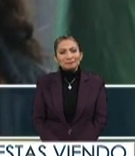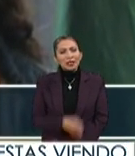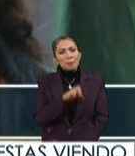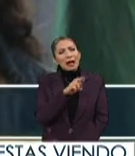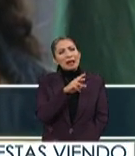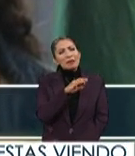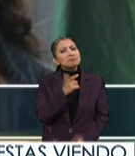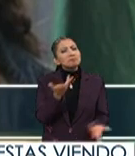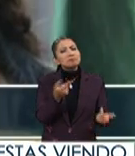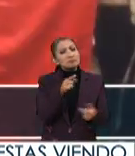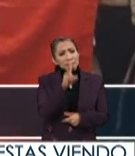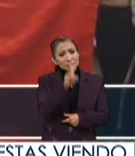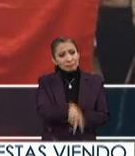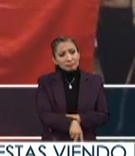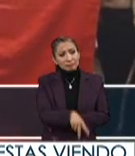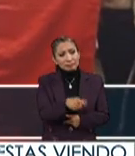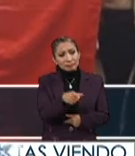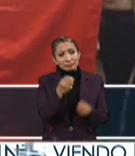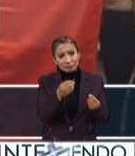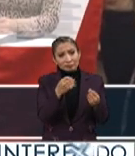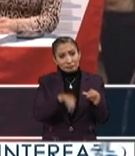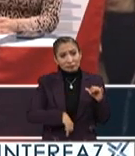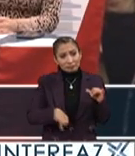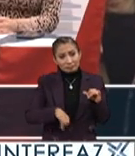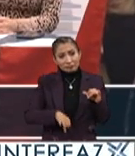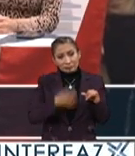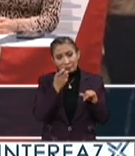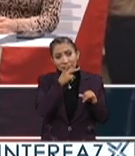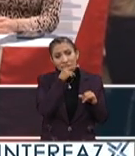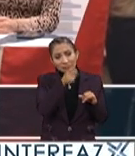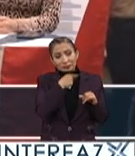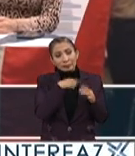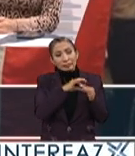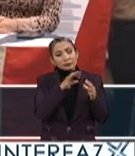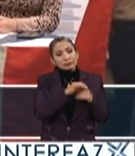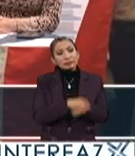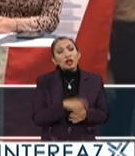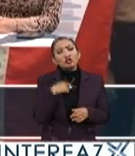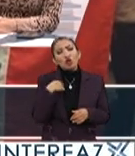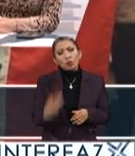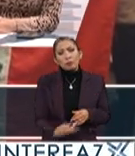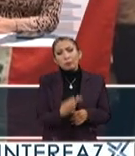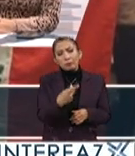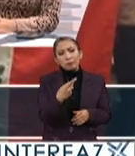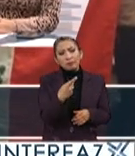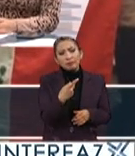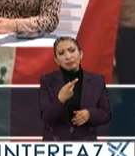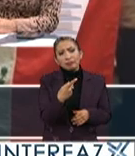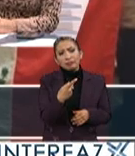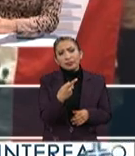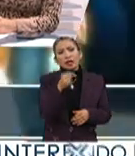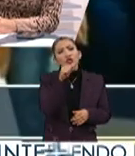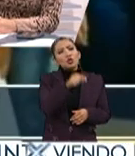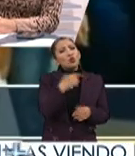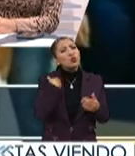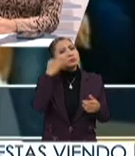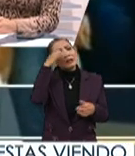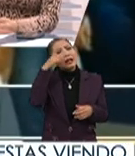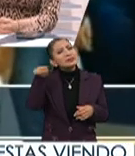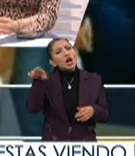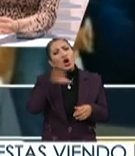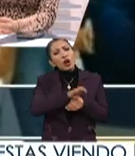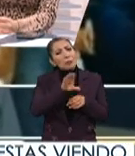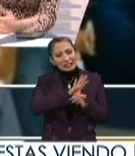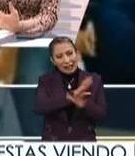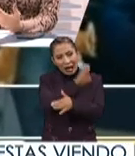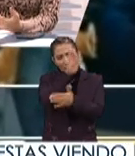María Fernanda, pues sin duda son muy interesantes estas palabras que nos comentas. Yo te preguntaría, ¿qué es lo que viviste en Colombia? Es